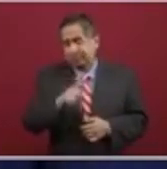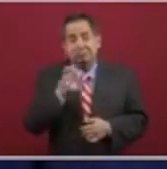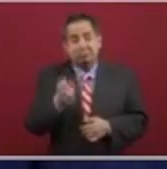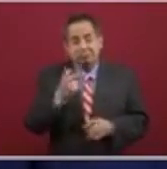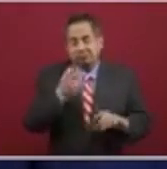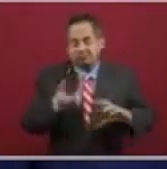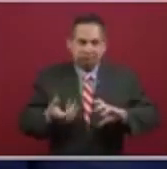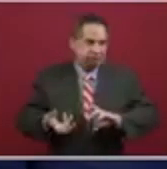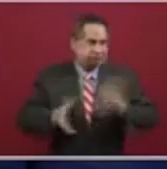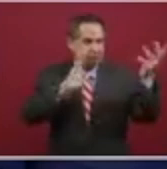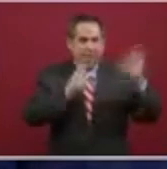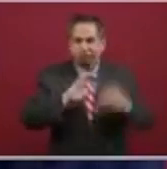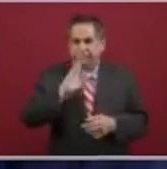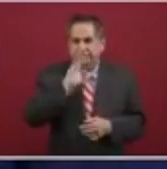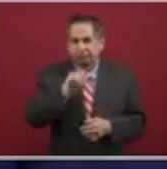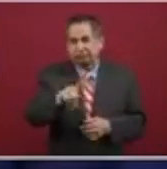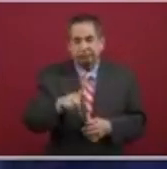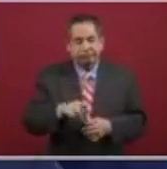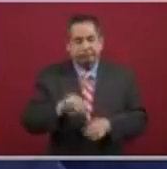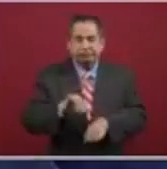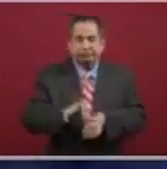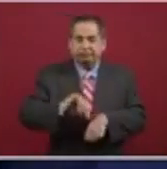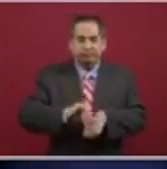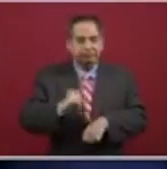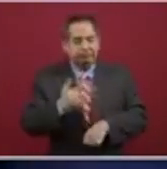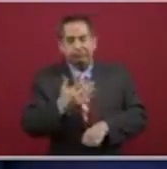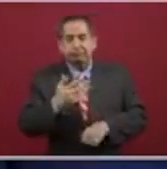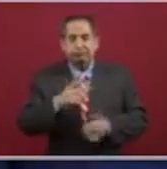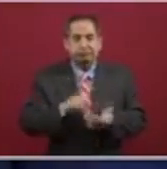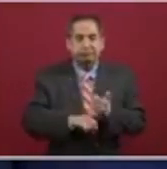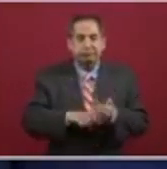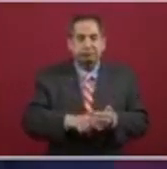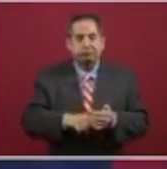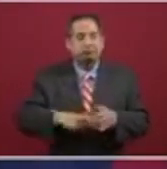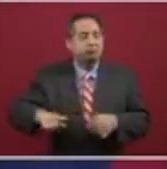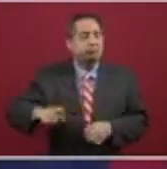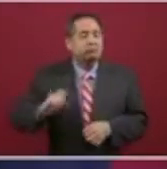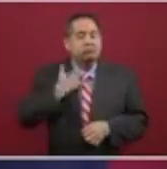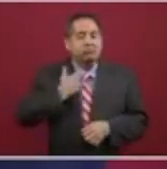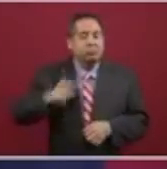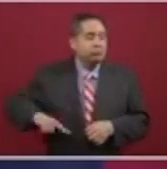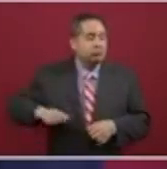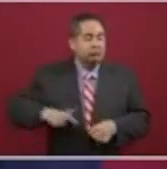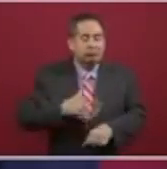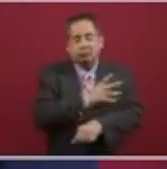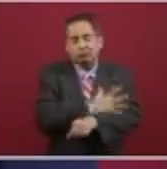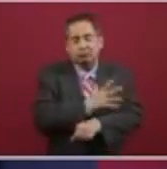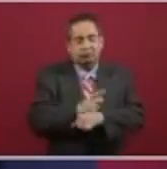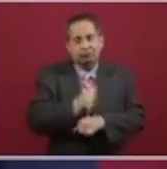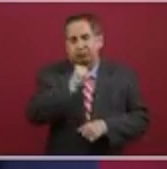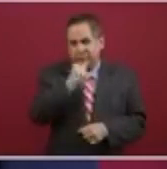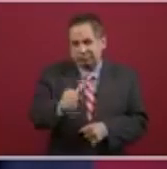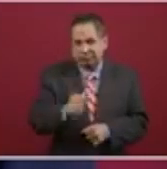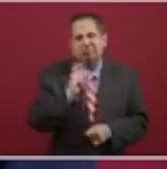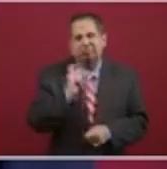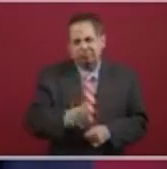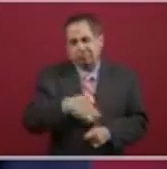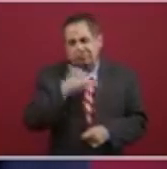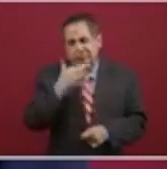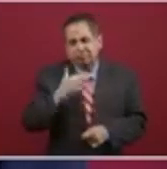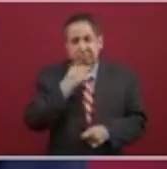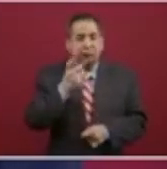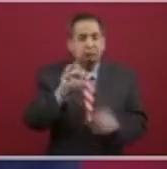todo, esa es la causa principal de la desigualdad social y de la